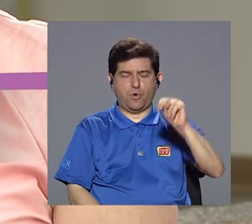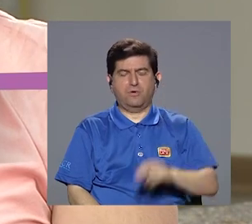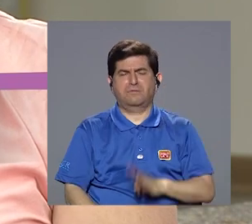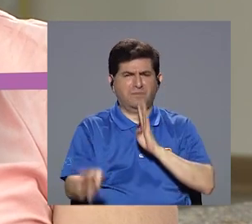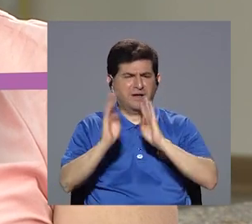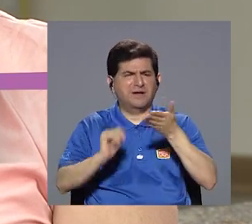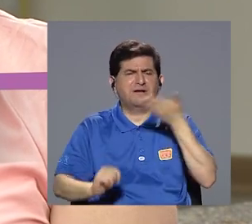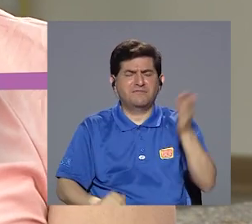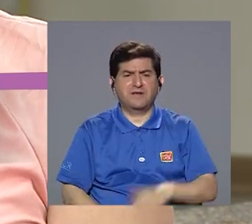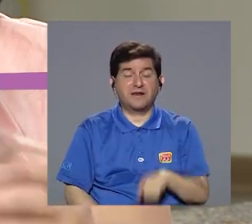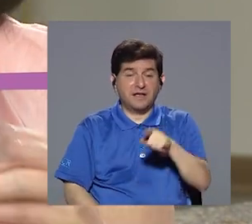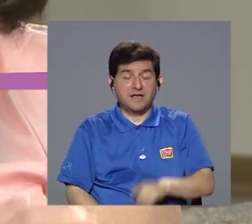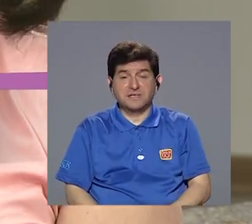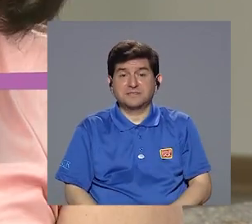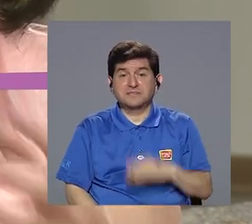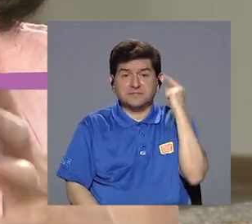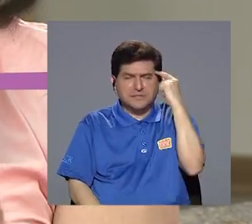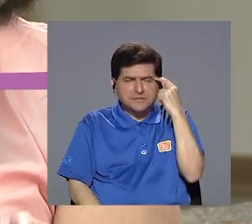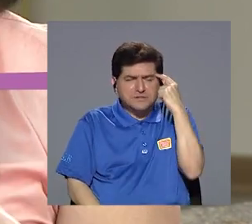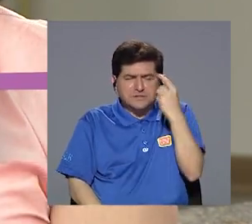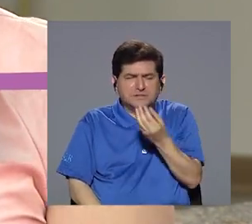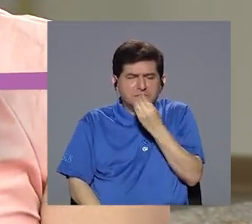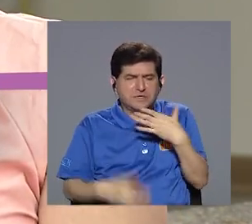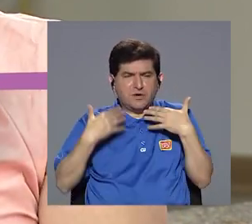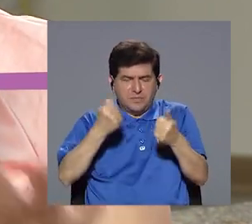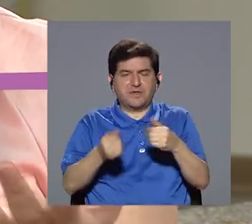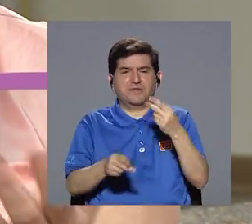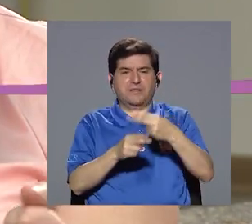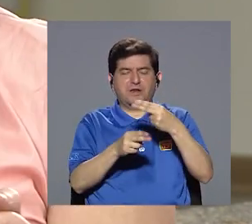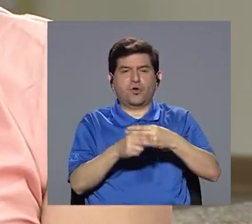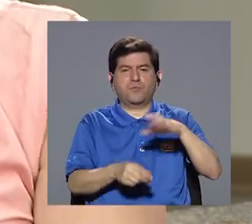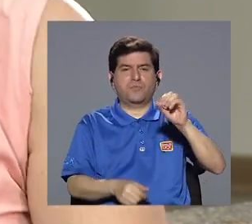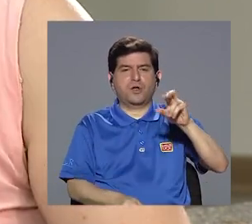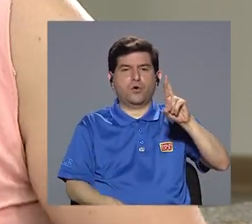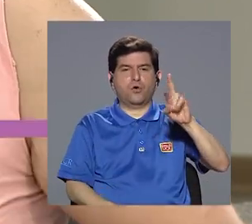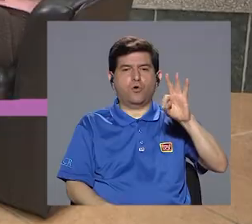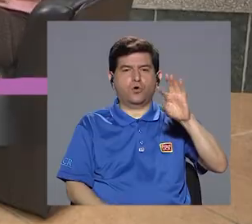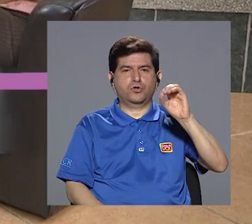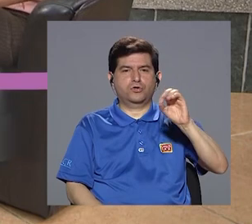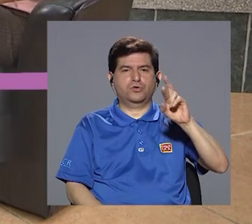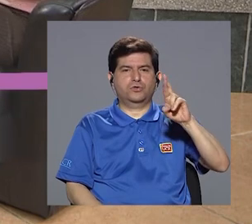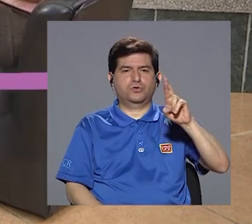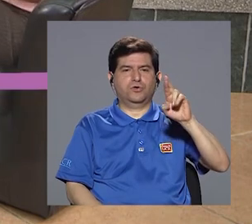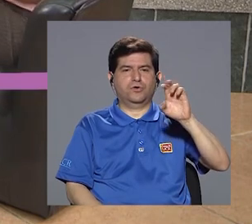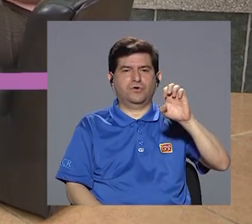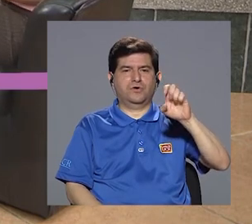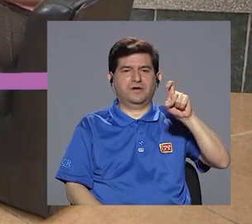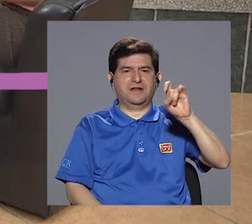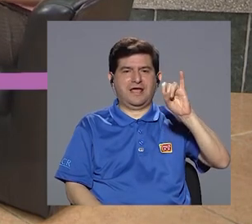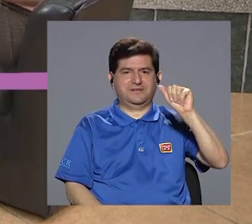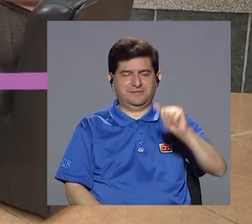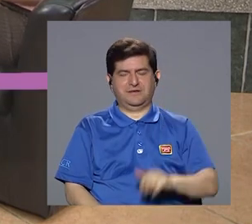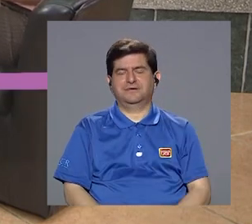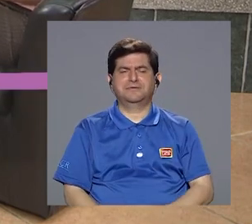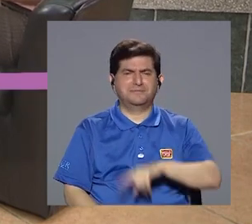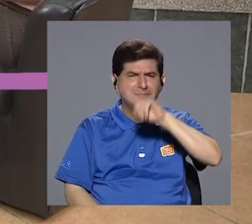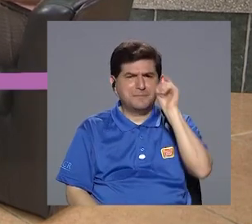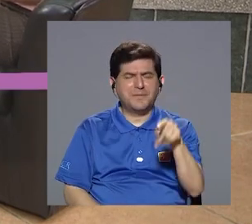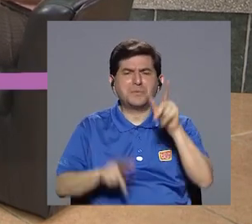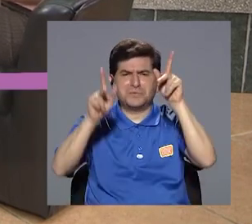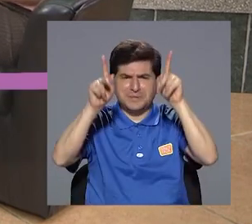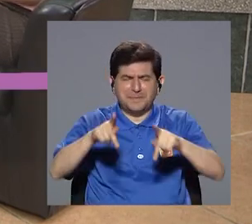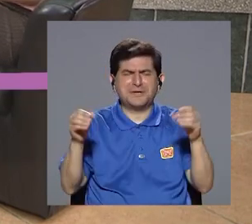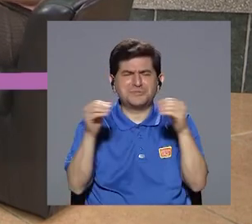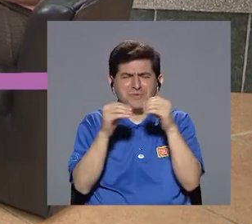Estamos hablando acerca de esta obsesión por comer comida sana que se llama ortorexia. Y quería preguntarle,